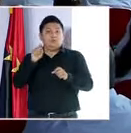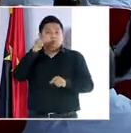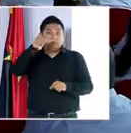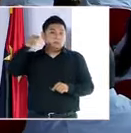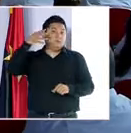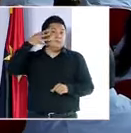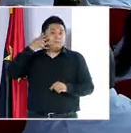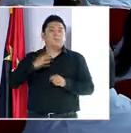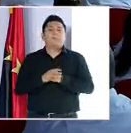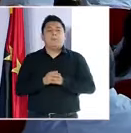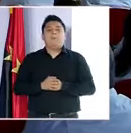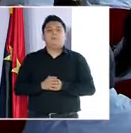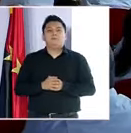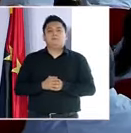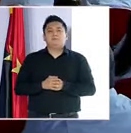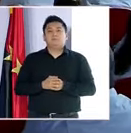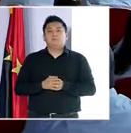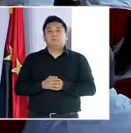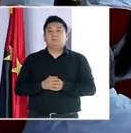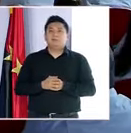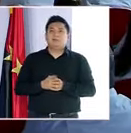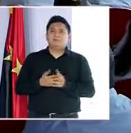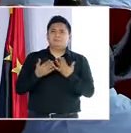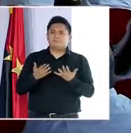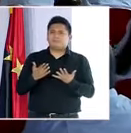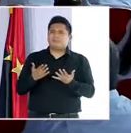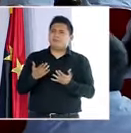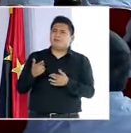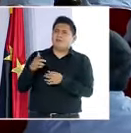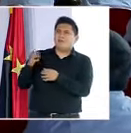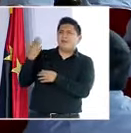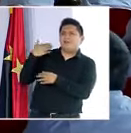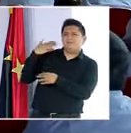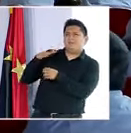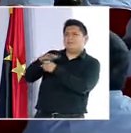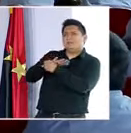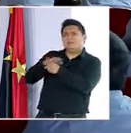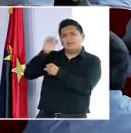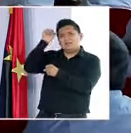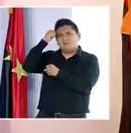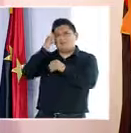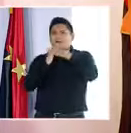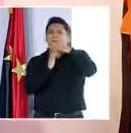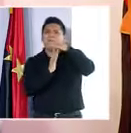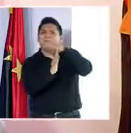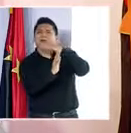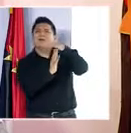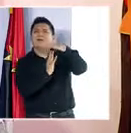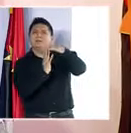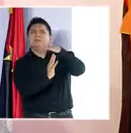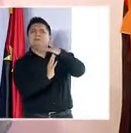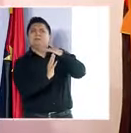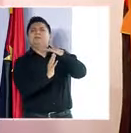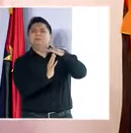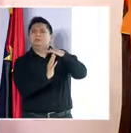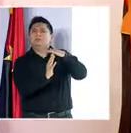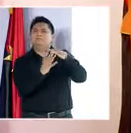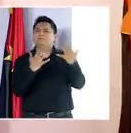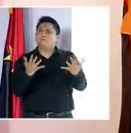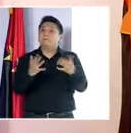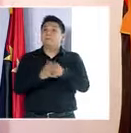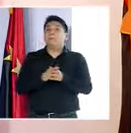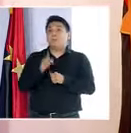santandereanos. Cuando nos vimos enfrentados a ese reto de la migración, entendimos que era una